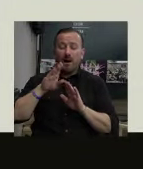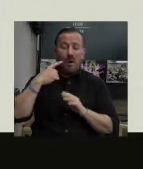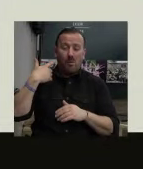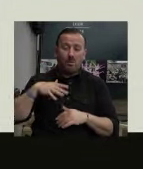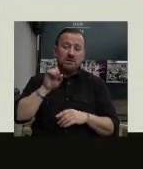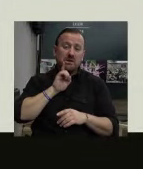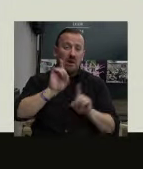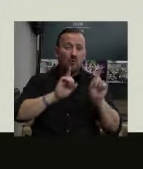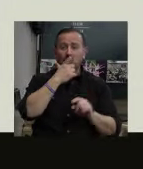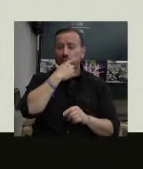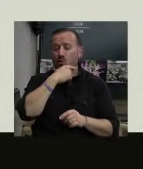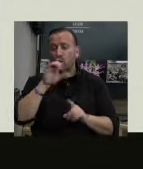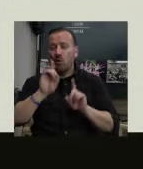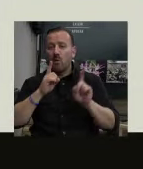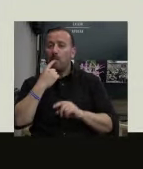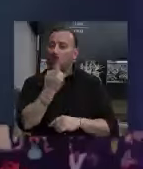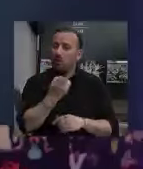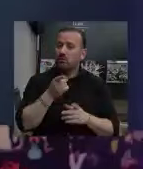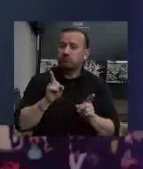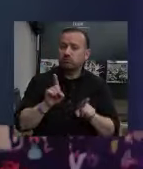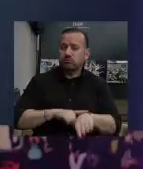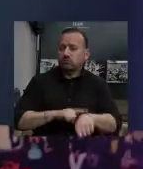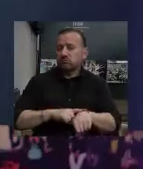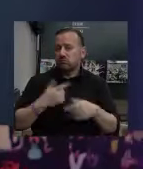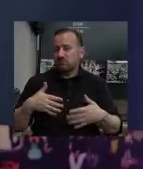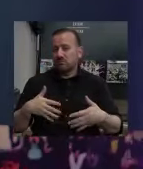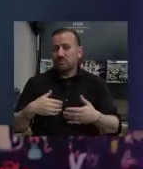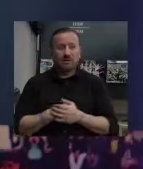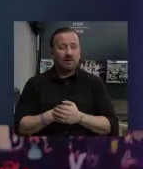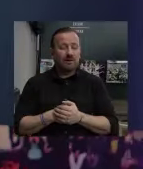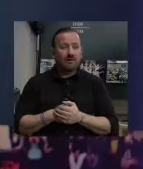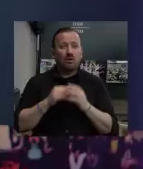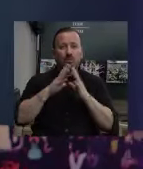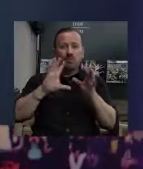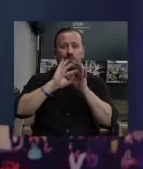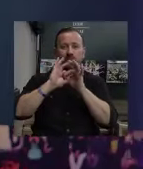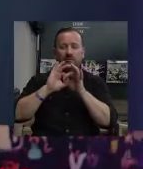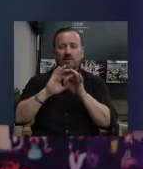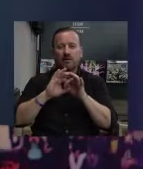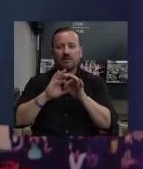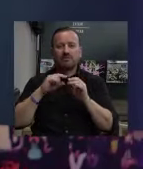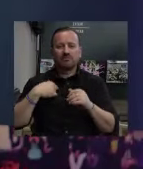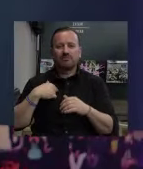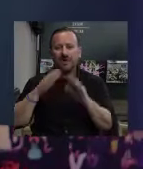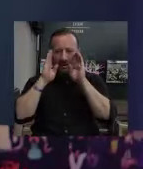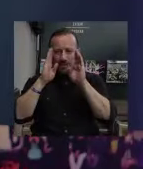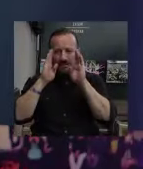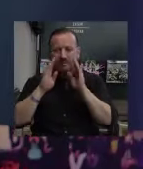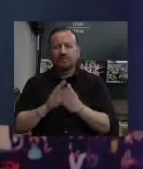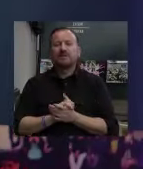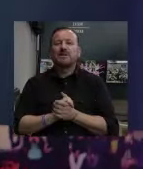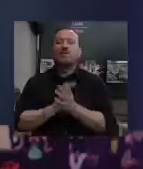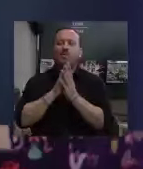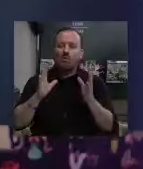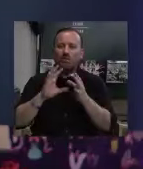alguna duda o alguna pregunta cierto que estamos ya en el tiempo sí muchas Gracias nuevamente por escucharme y